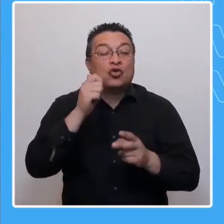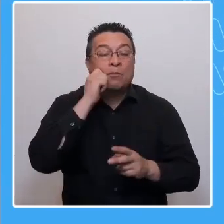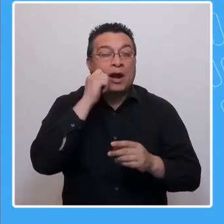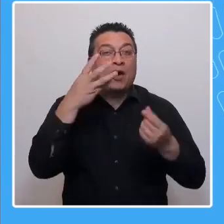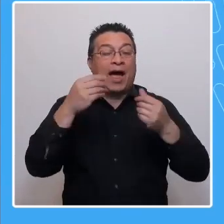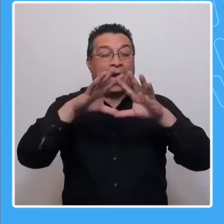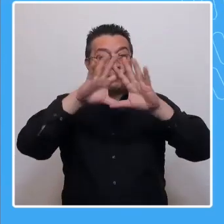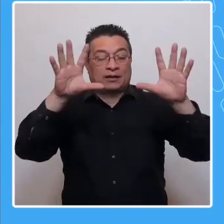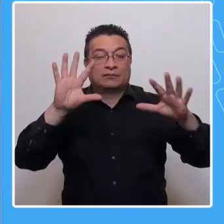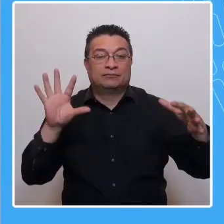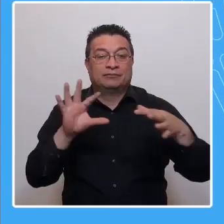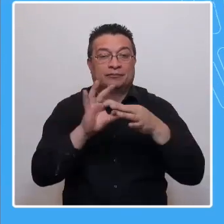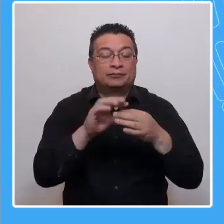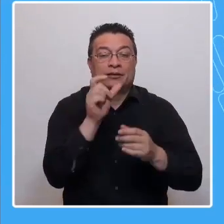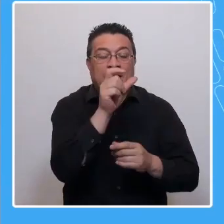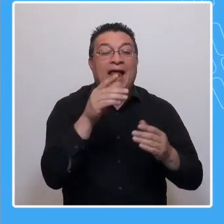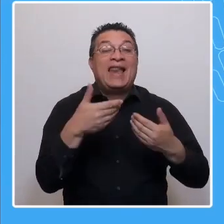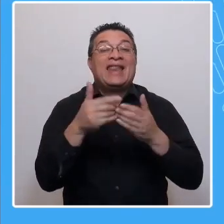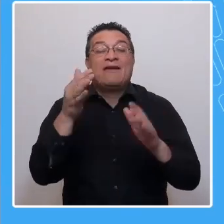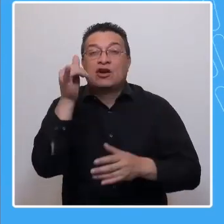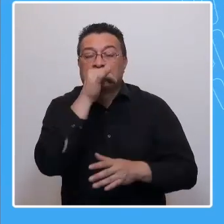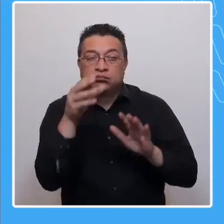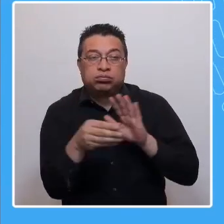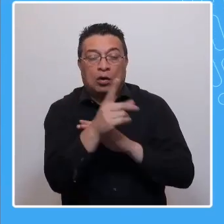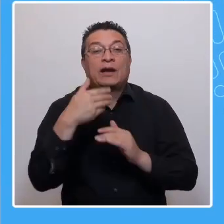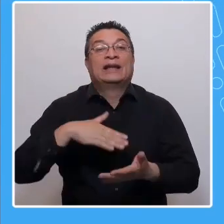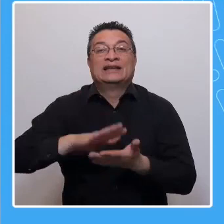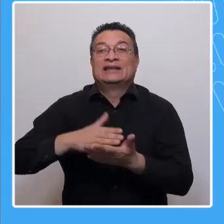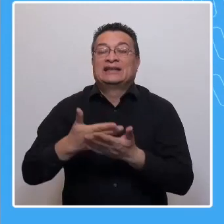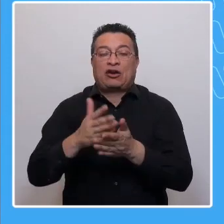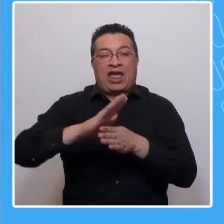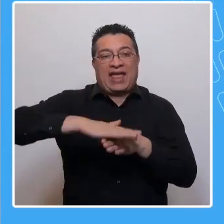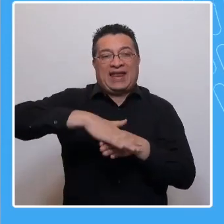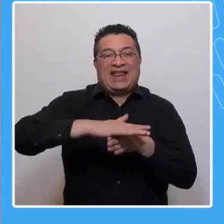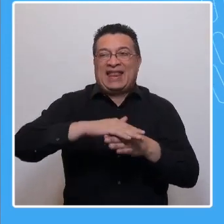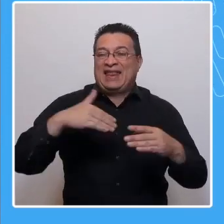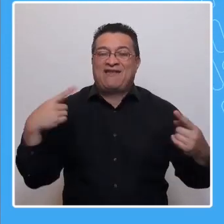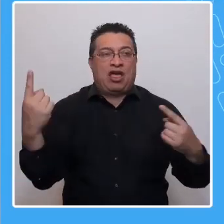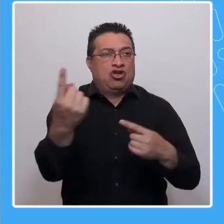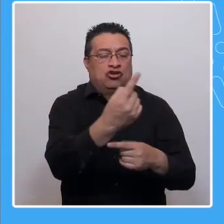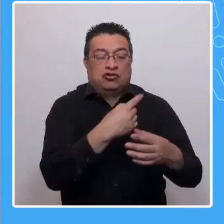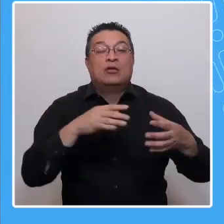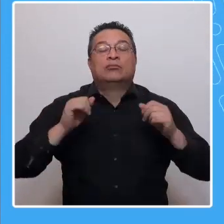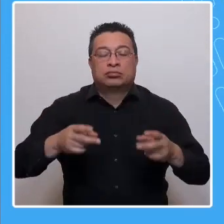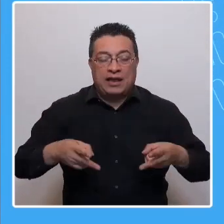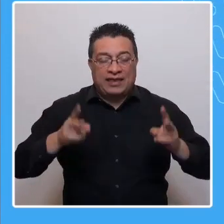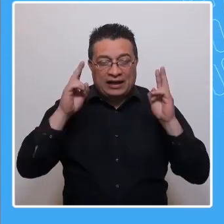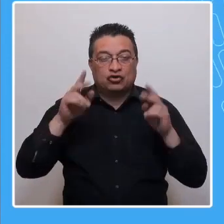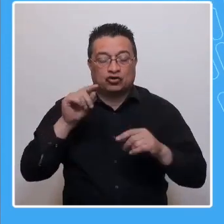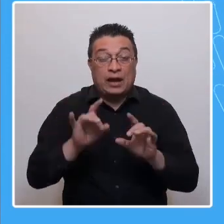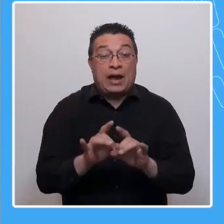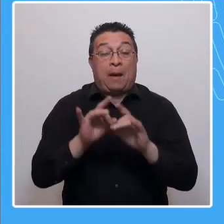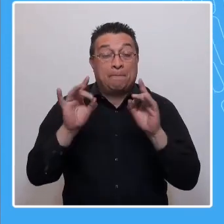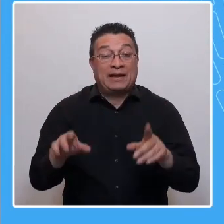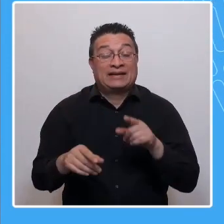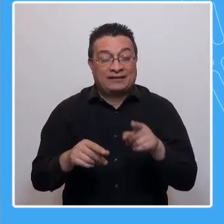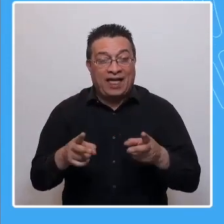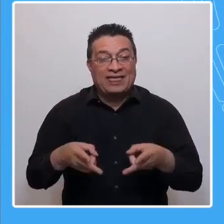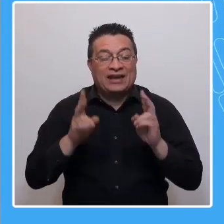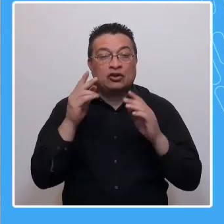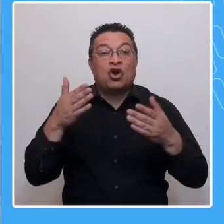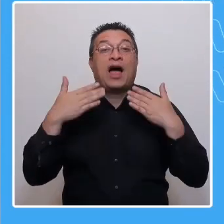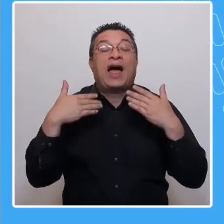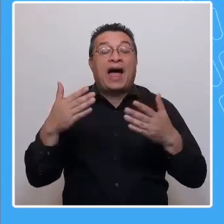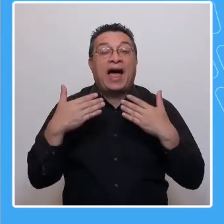la nomenclatura de un ambiente libre de contaminación a uno sano y ecológicamente equilibrado. Además, reconoce un derecho bastante particular, que es el derecho al aire